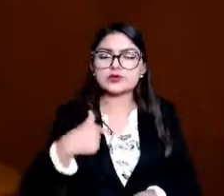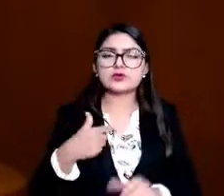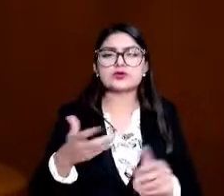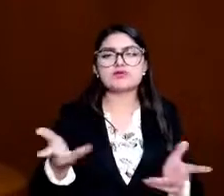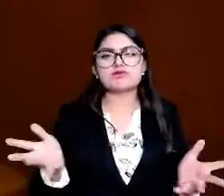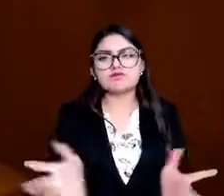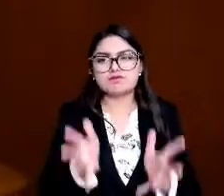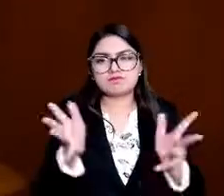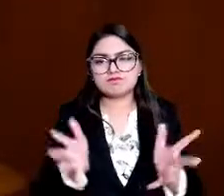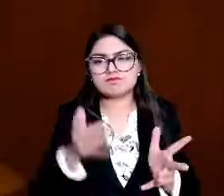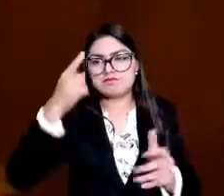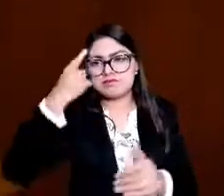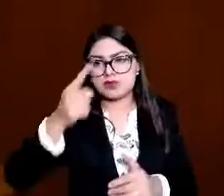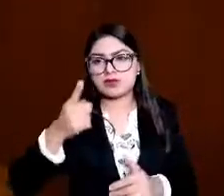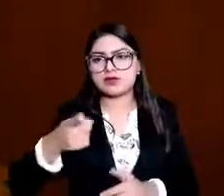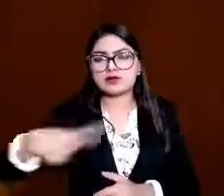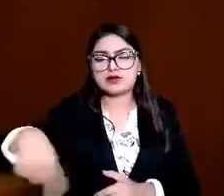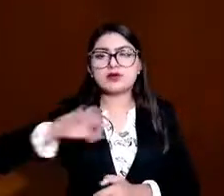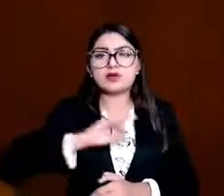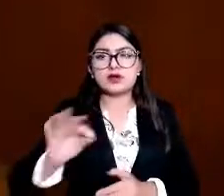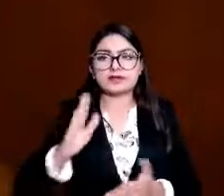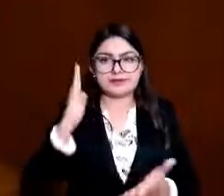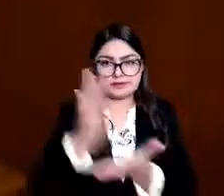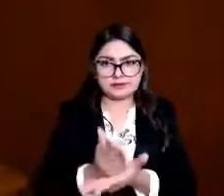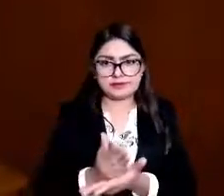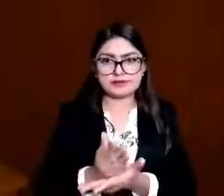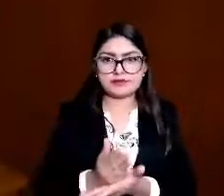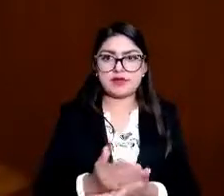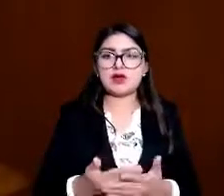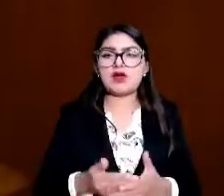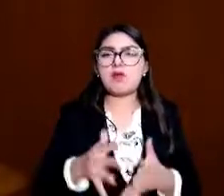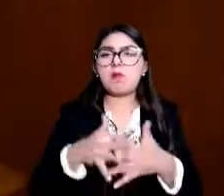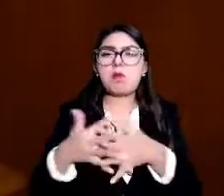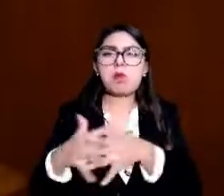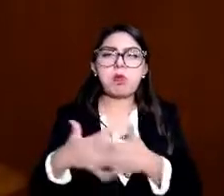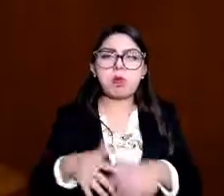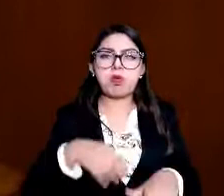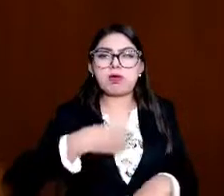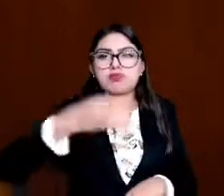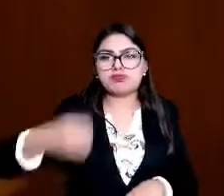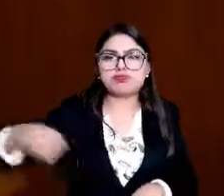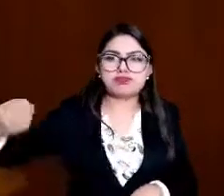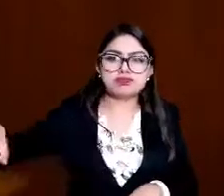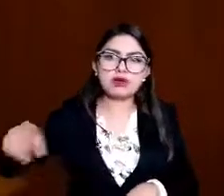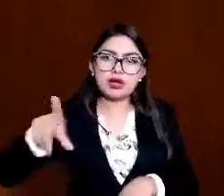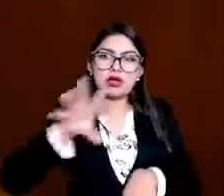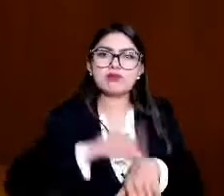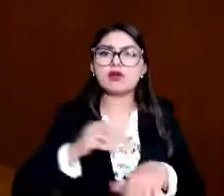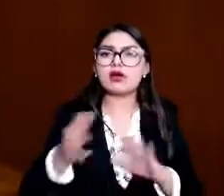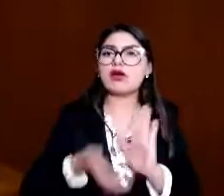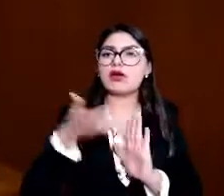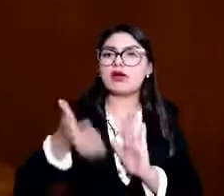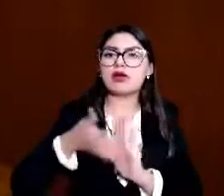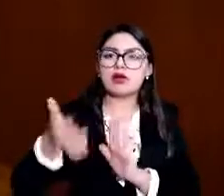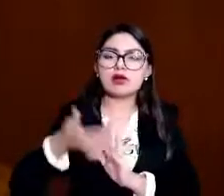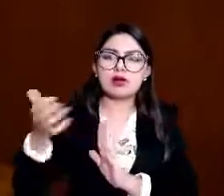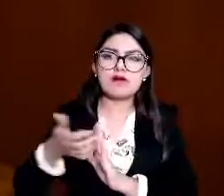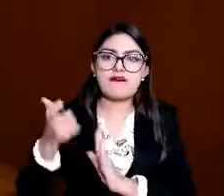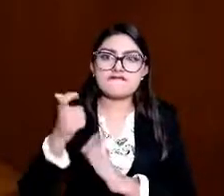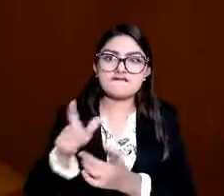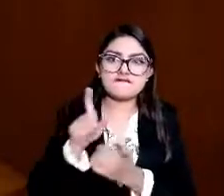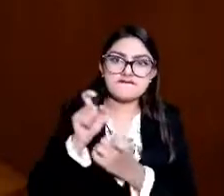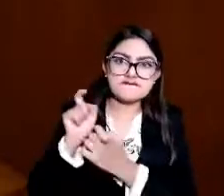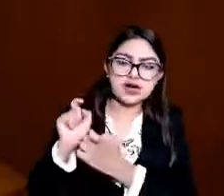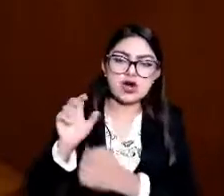es para que se ponga un alto al crecimiento desordenado. Ya basta de jugar con el esfuerzo de la ciudadanía para adquirir una vivienda